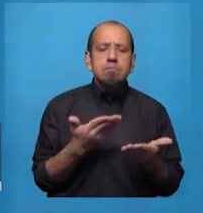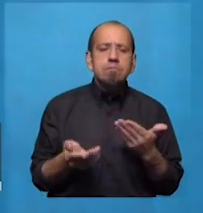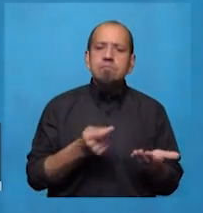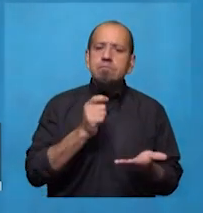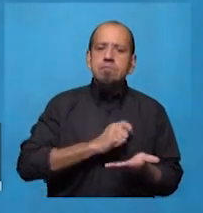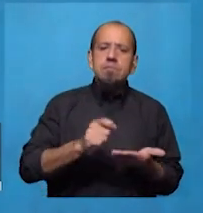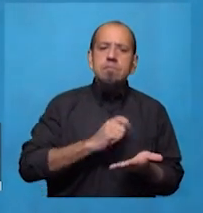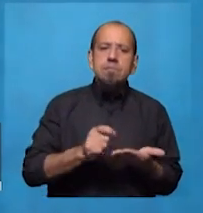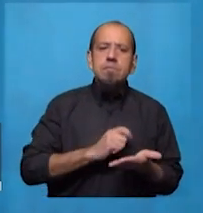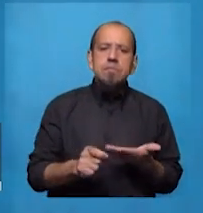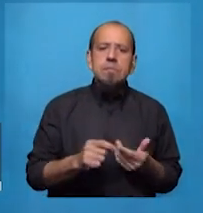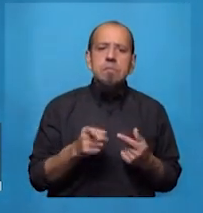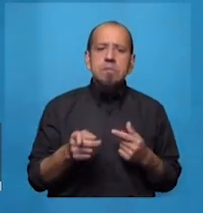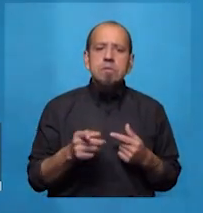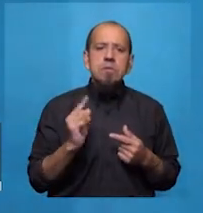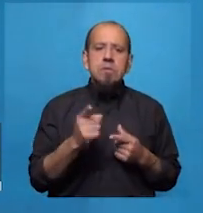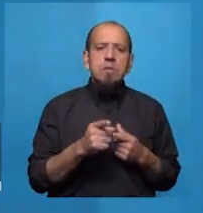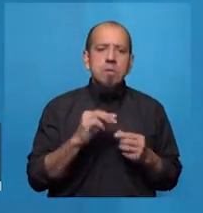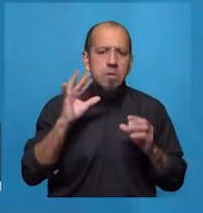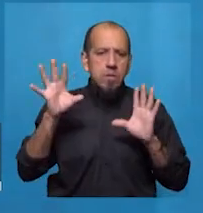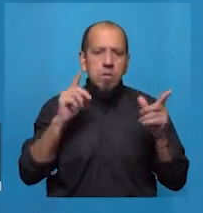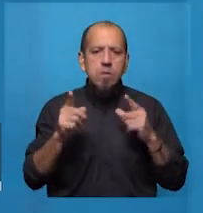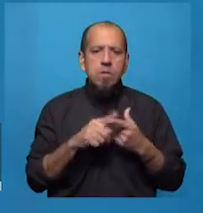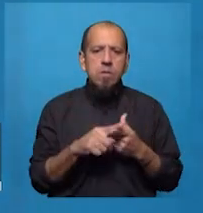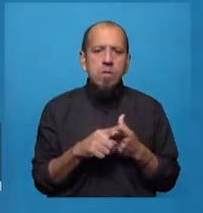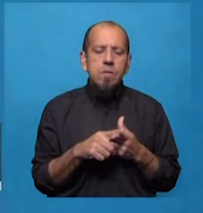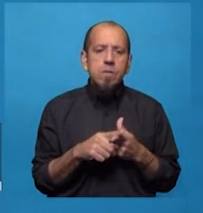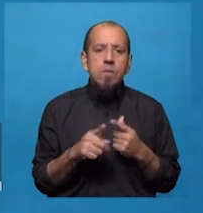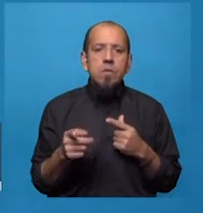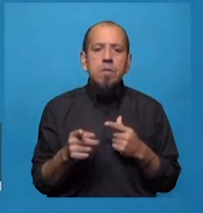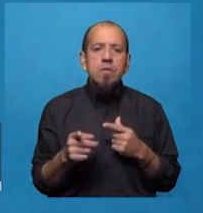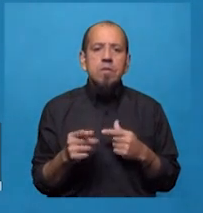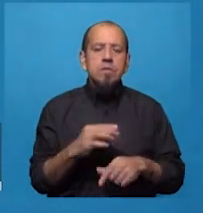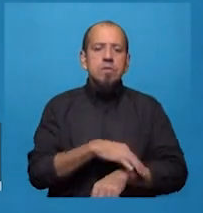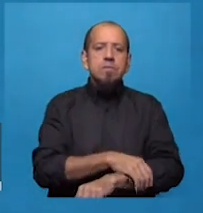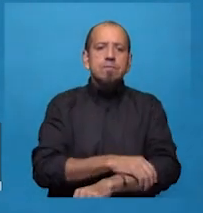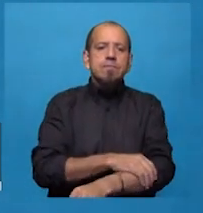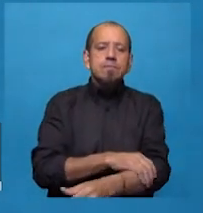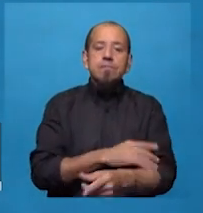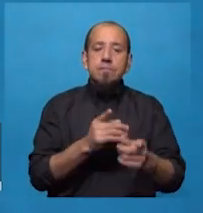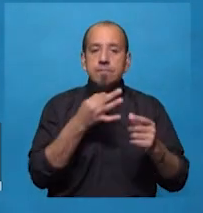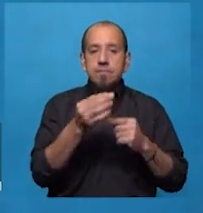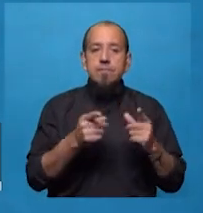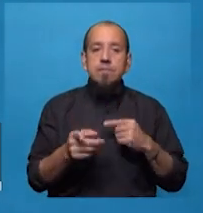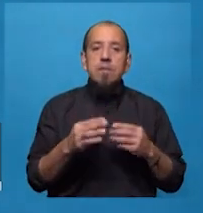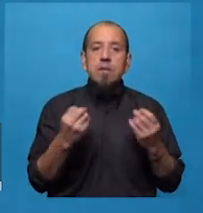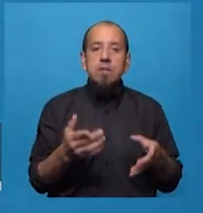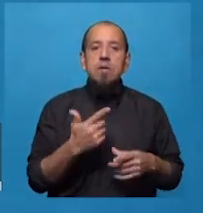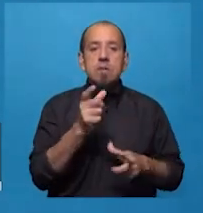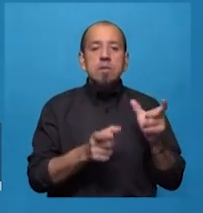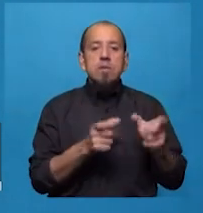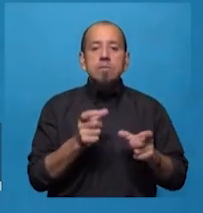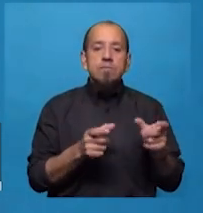anotado tiene que ir a escuchar No hacer tribuneo no no a prometer nada porque la gente te está poniendo